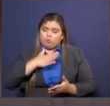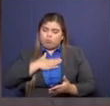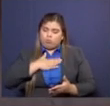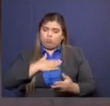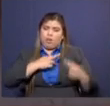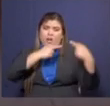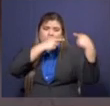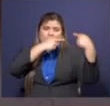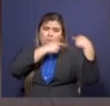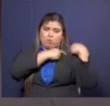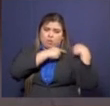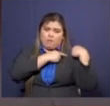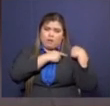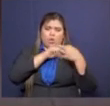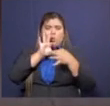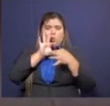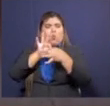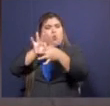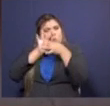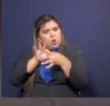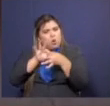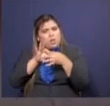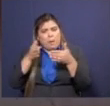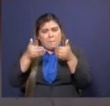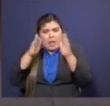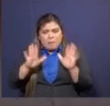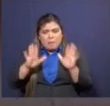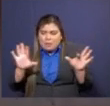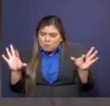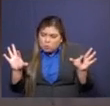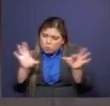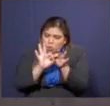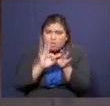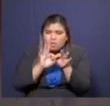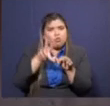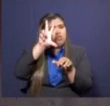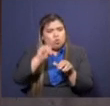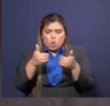es mantenernos unidos como nación.